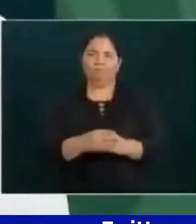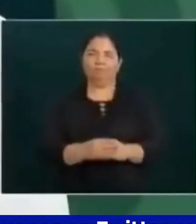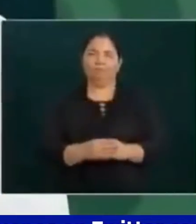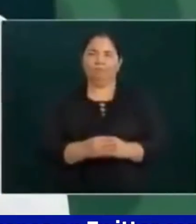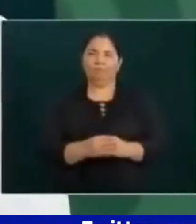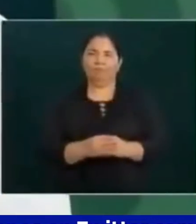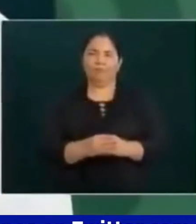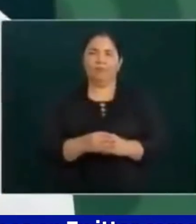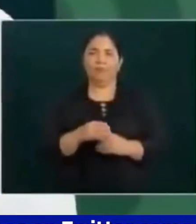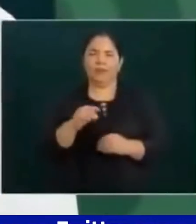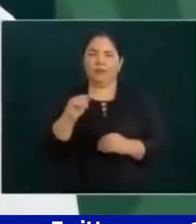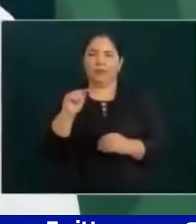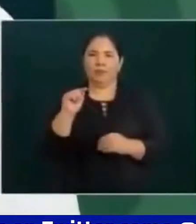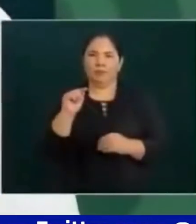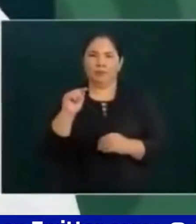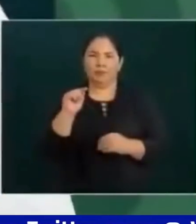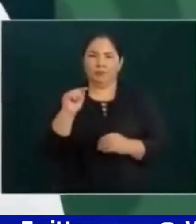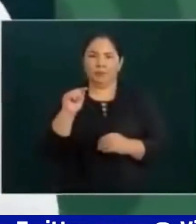y